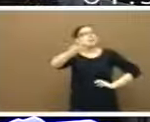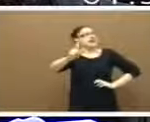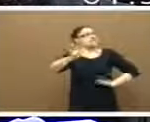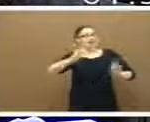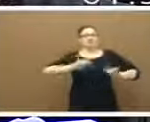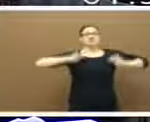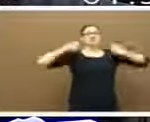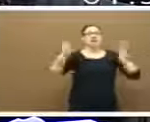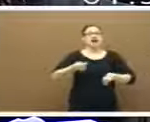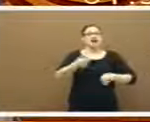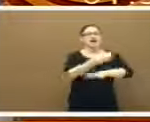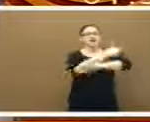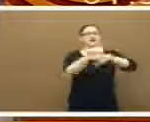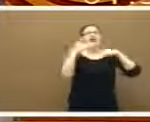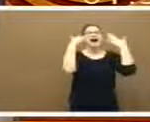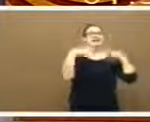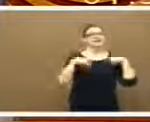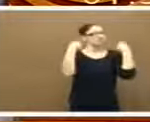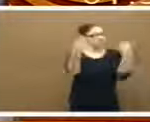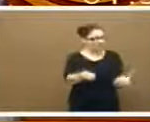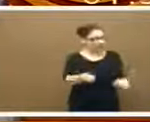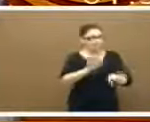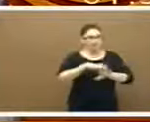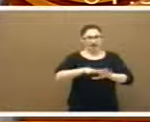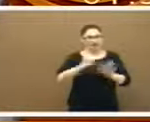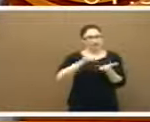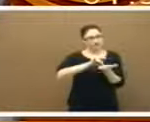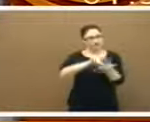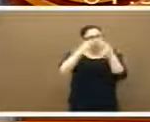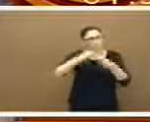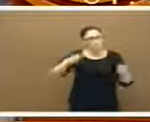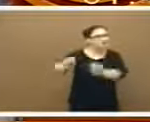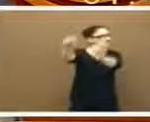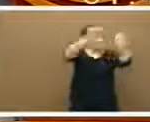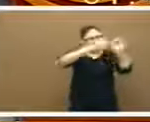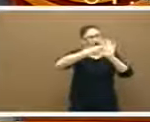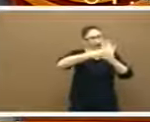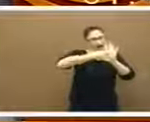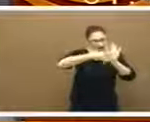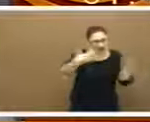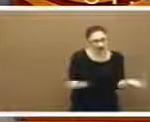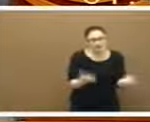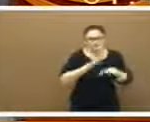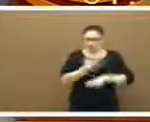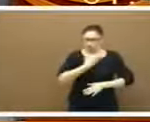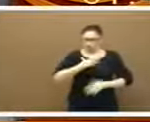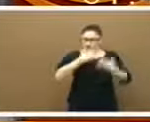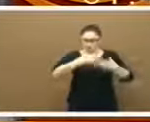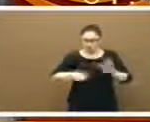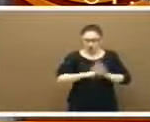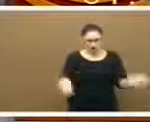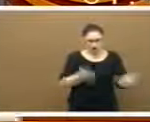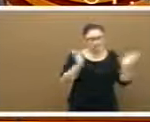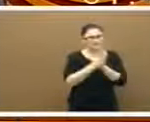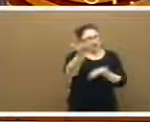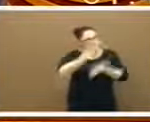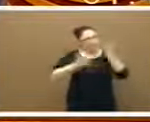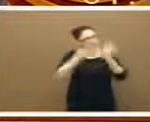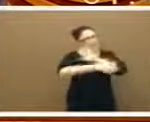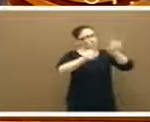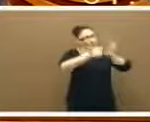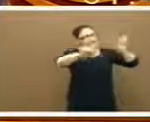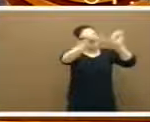la ciudadanía, para defender la calidad de los servicios públicos, para que defender que los ayuntamientos funcionen, que la cooperación sea un referente,